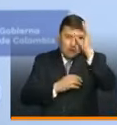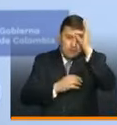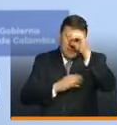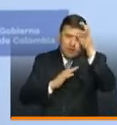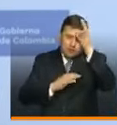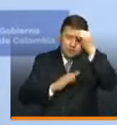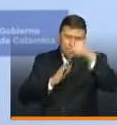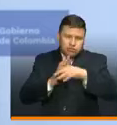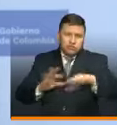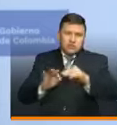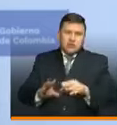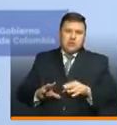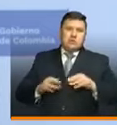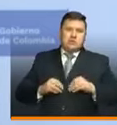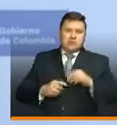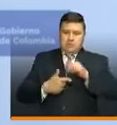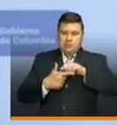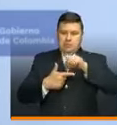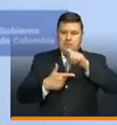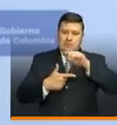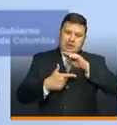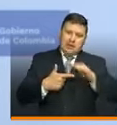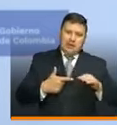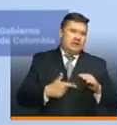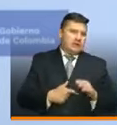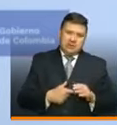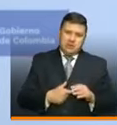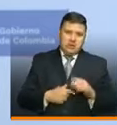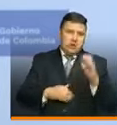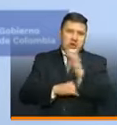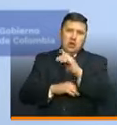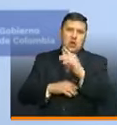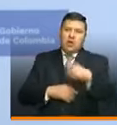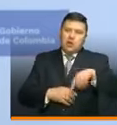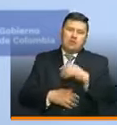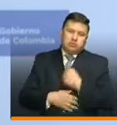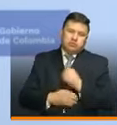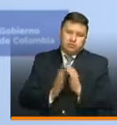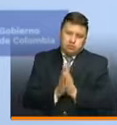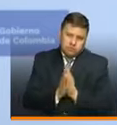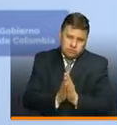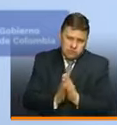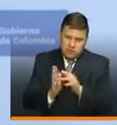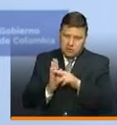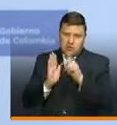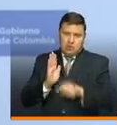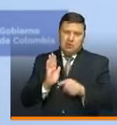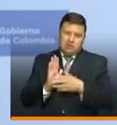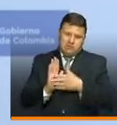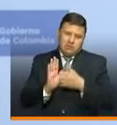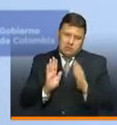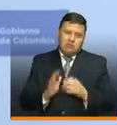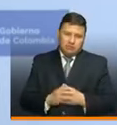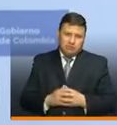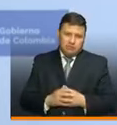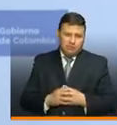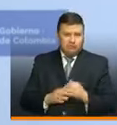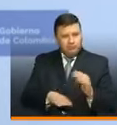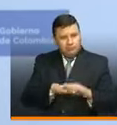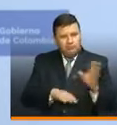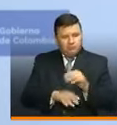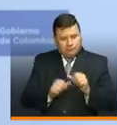para absorber el pico que va a llegar. Eso no lo hay ni en Colombia ni en ningún lugar, y por eso es que las medidas que se están tomando es una invitación a